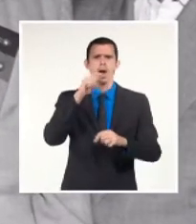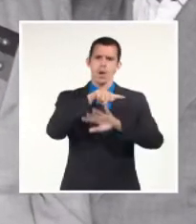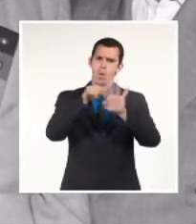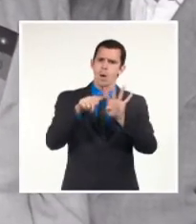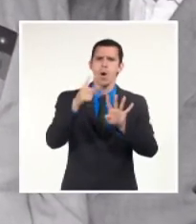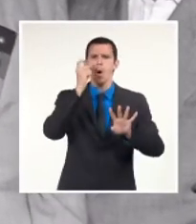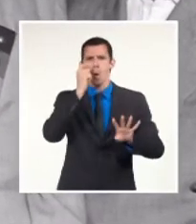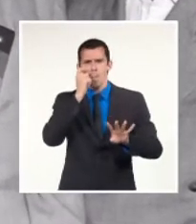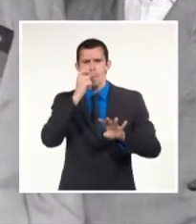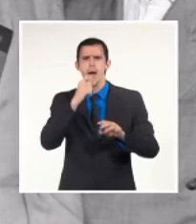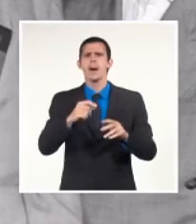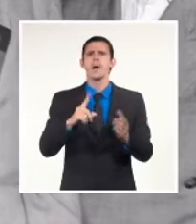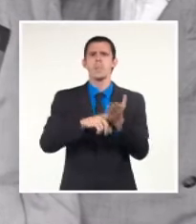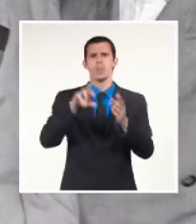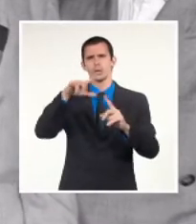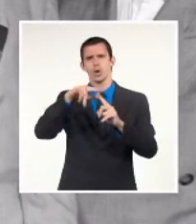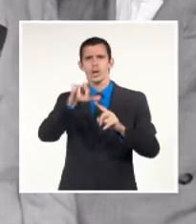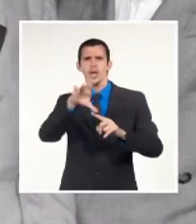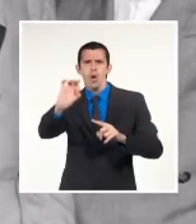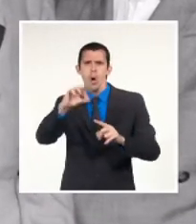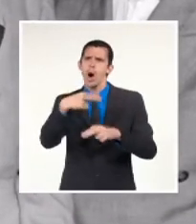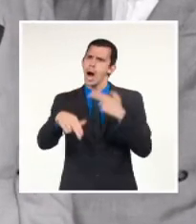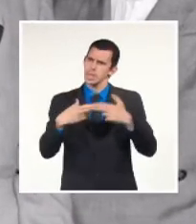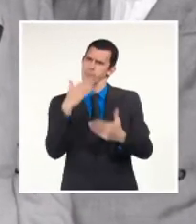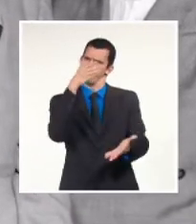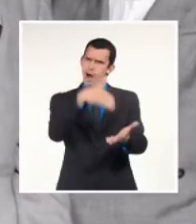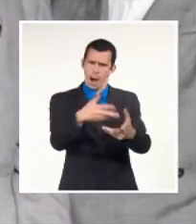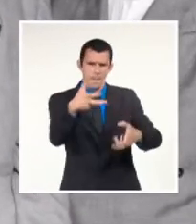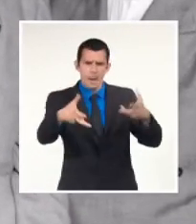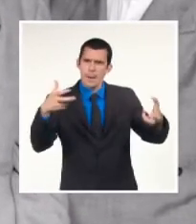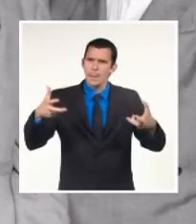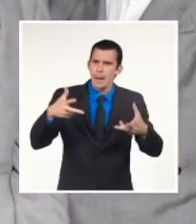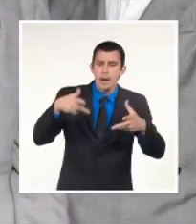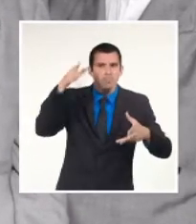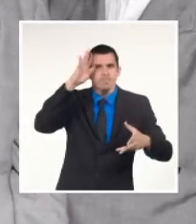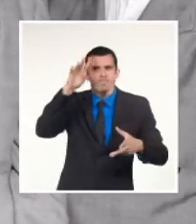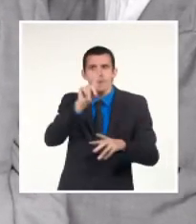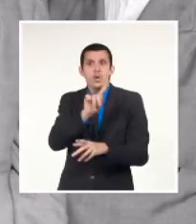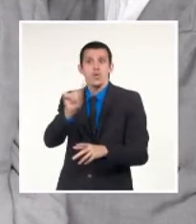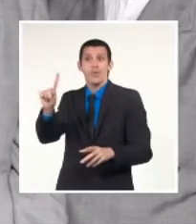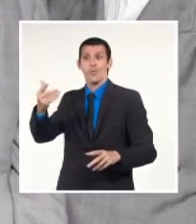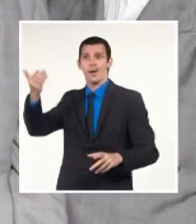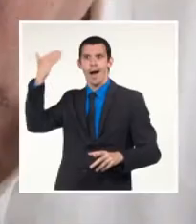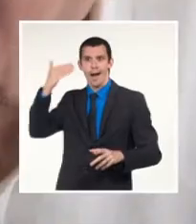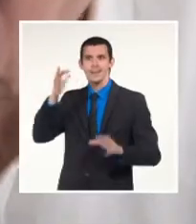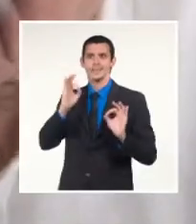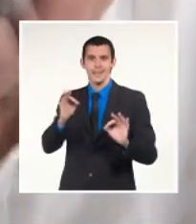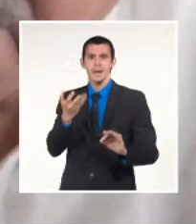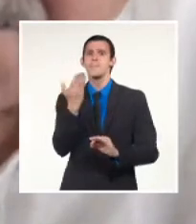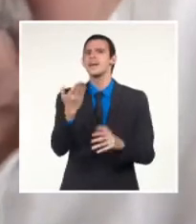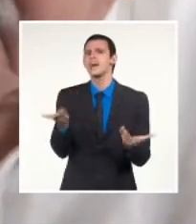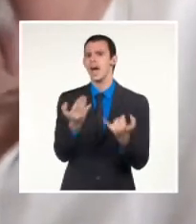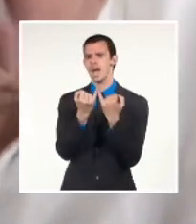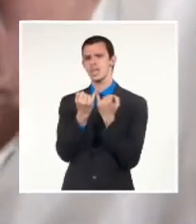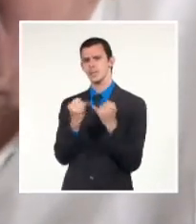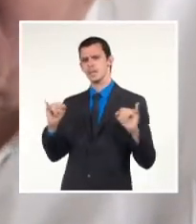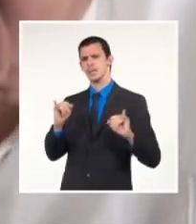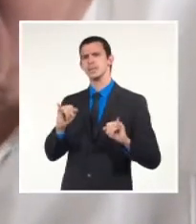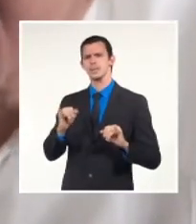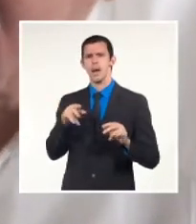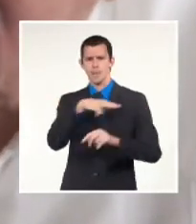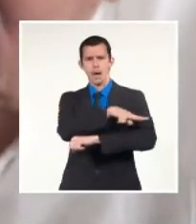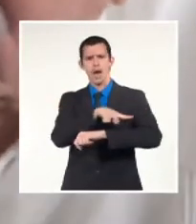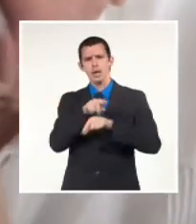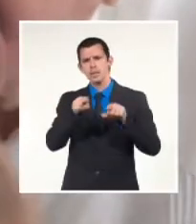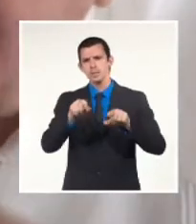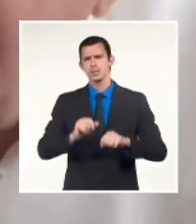Andresito y a mí. Un cuarto todo, cuartito chiquito, y ellos jodeándonos todos, ¿ves? Amenazante, así. Querían que identificáramos